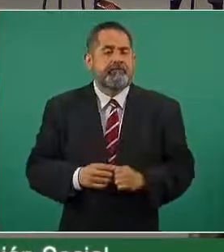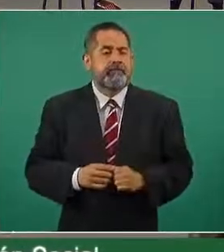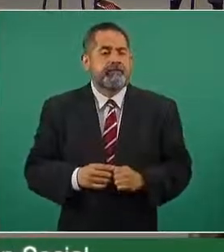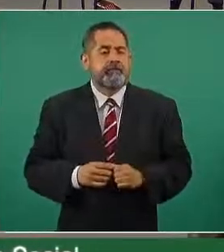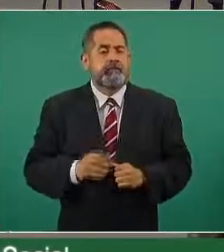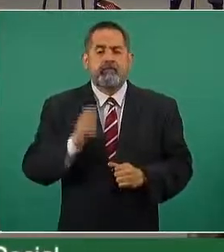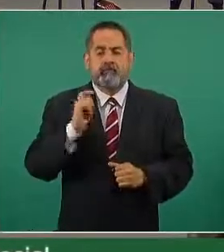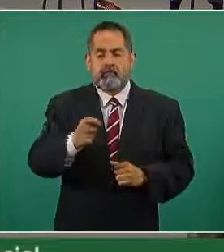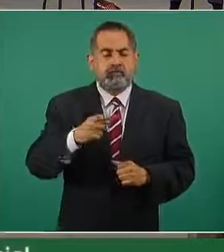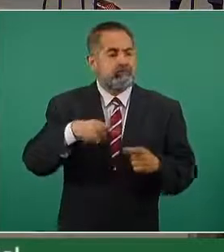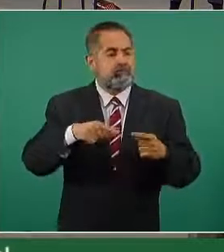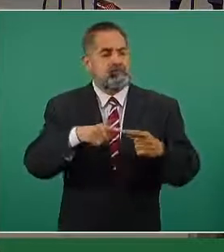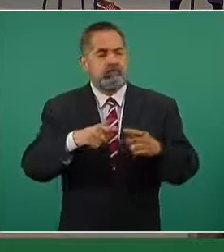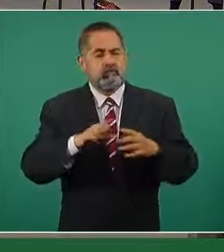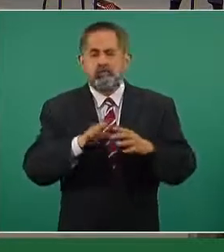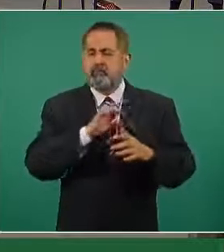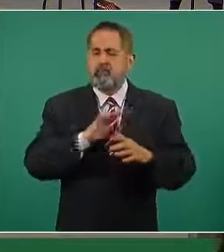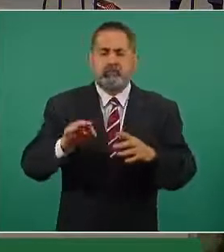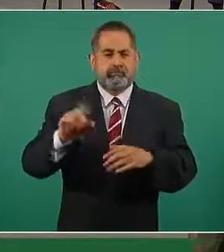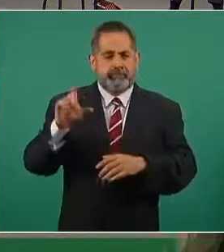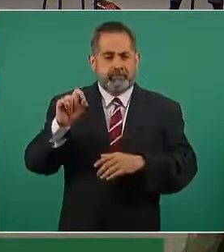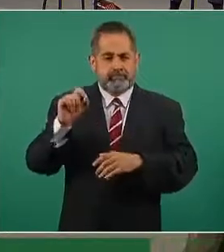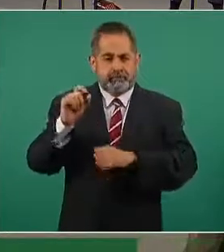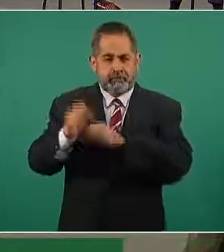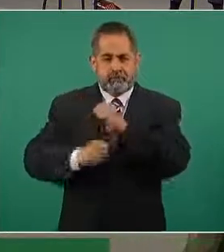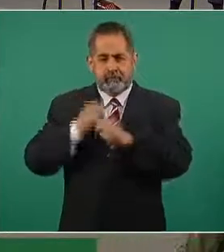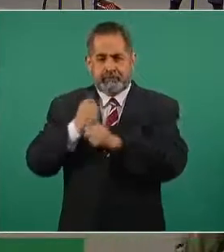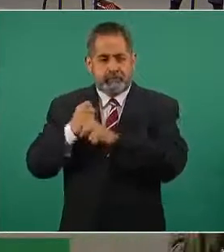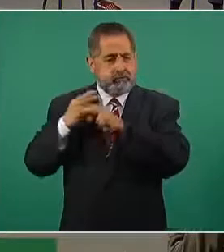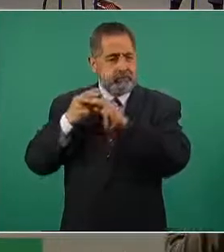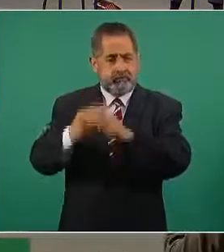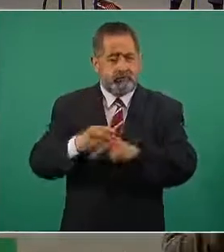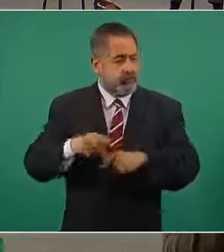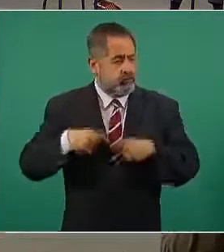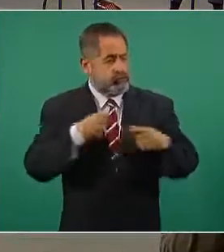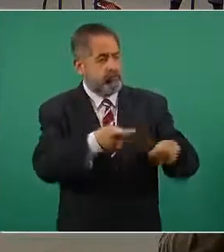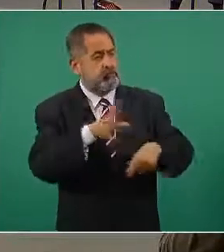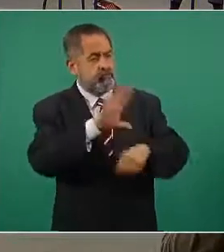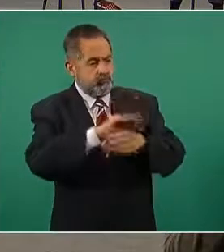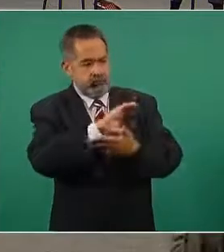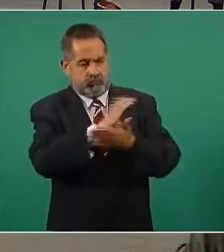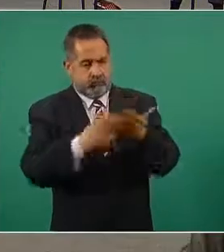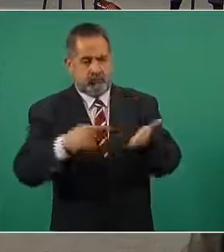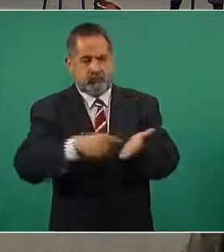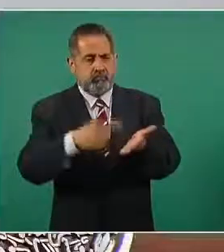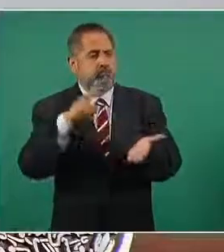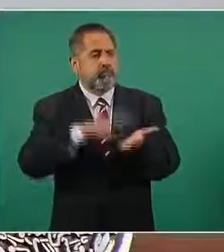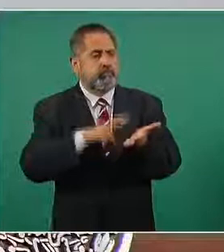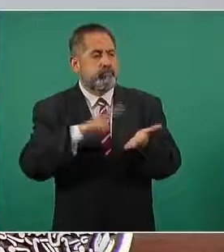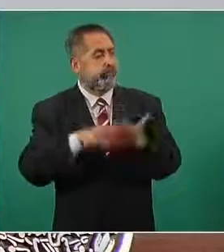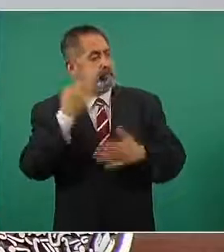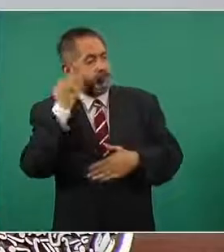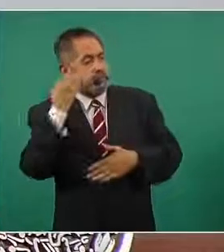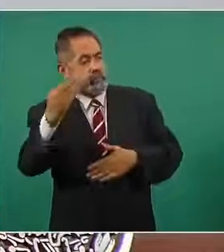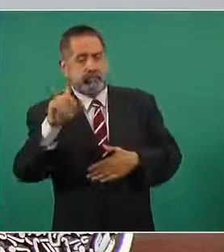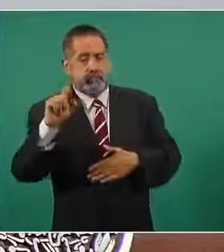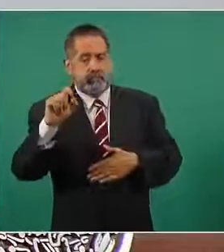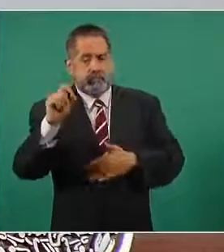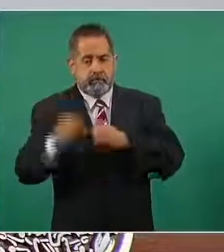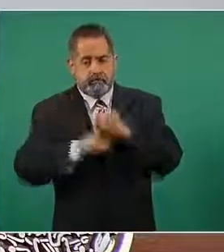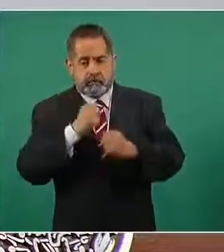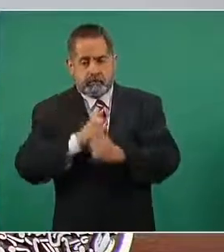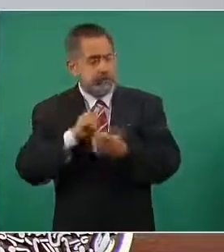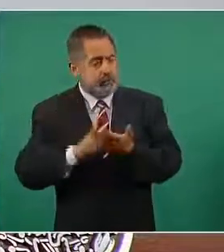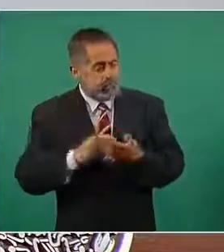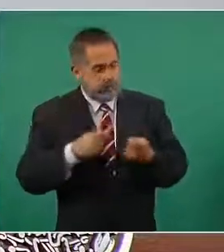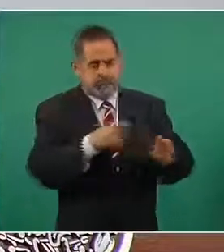la vigencia de por lo menos 20 años para la prestación del servicio de estos proveedores, de estos